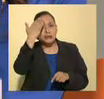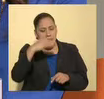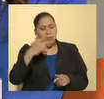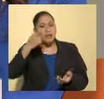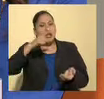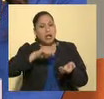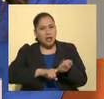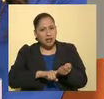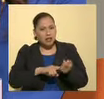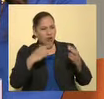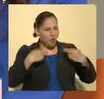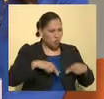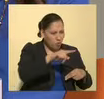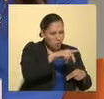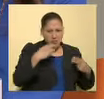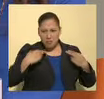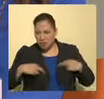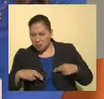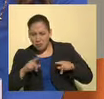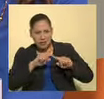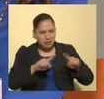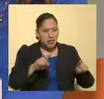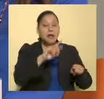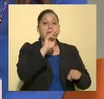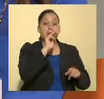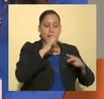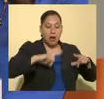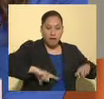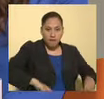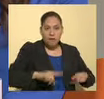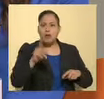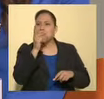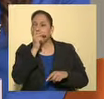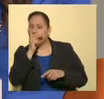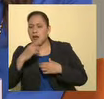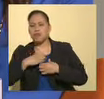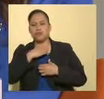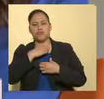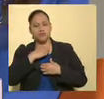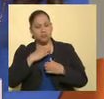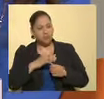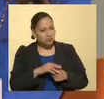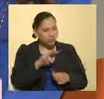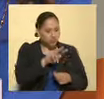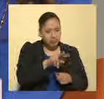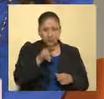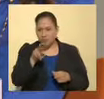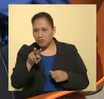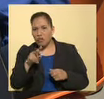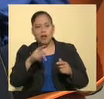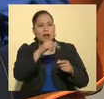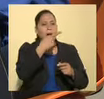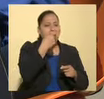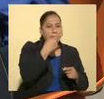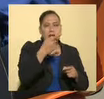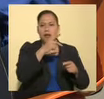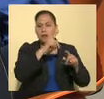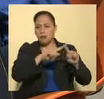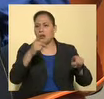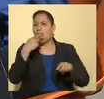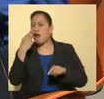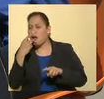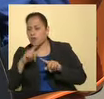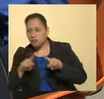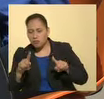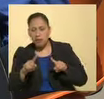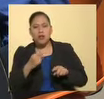la vestimenta y aprende que mamá se viste de una manera y que papá se viste de otra, que actúan y que hablan de distintas maneras, y ahí